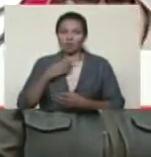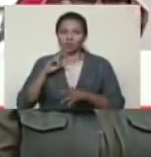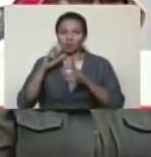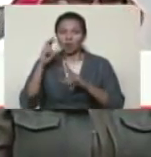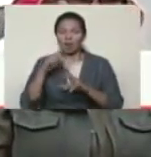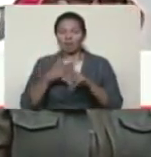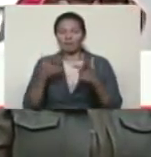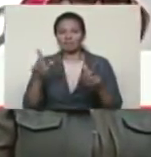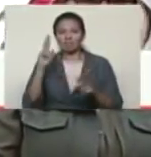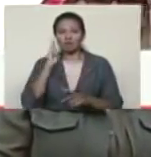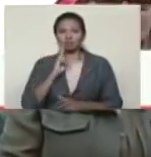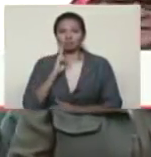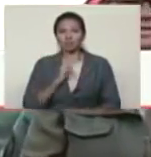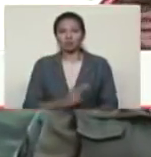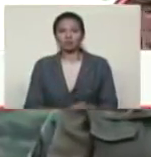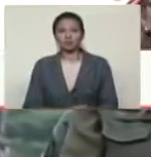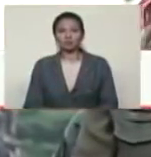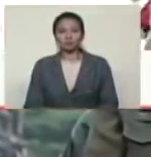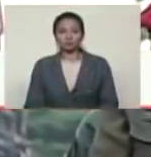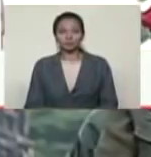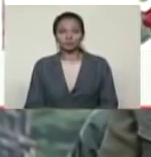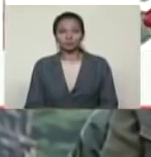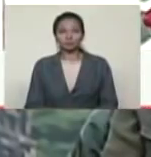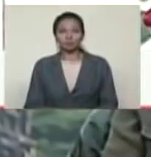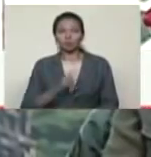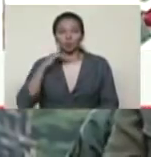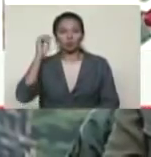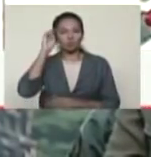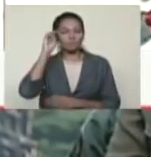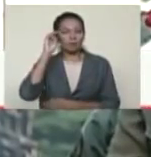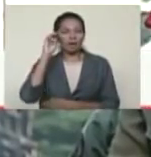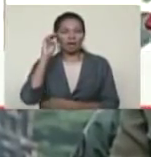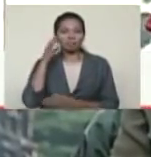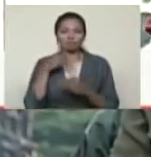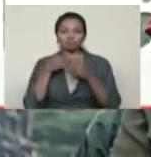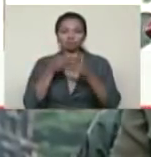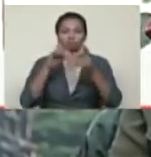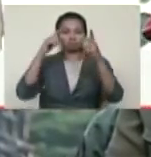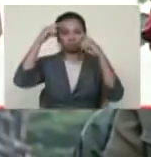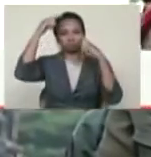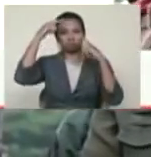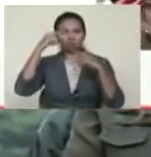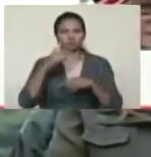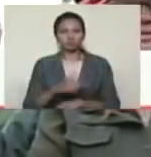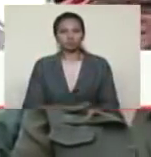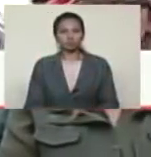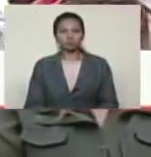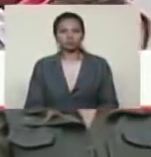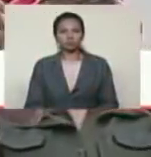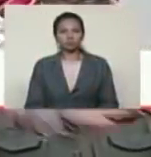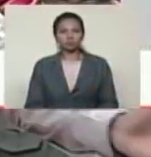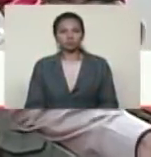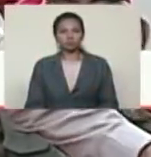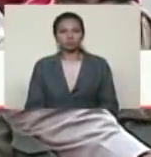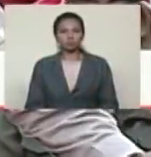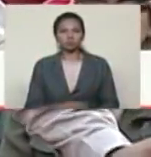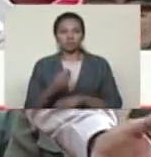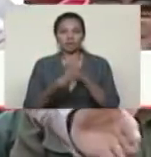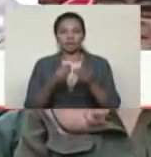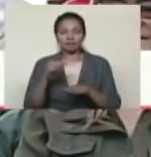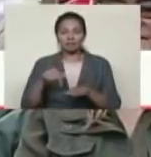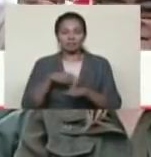libertador Simón Bolívar, nuestro maestro, el comandante supremo Hugo Chávez, el creador de este